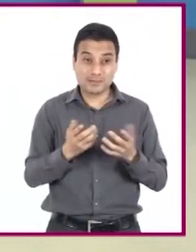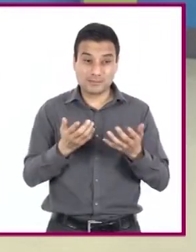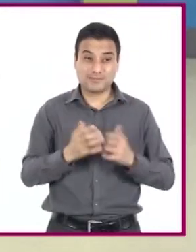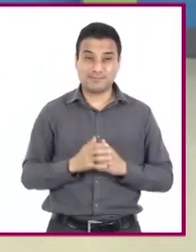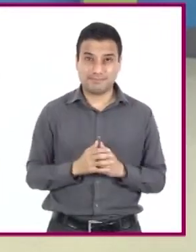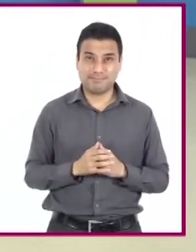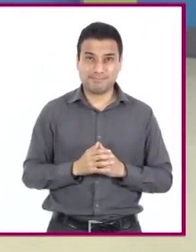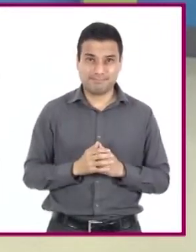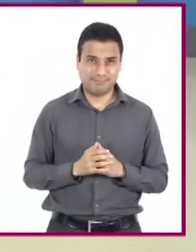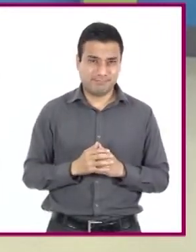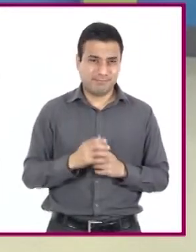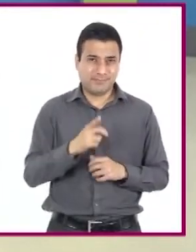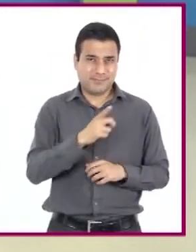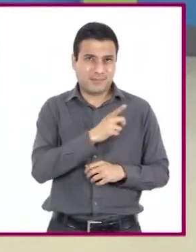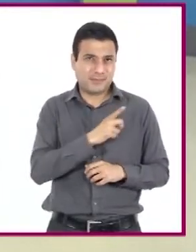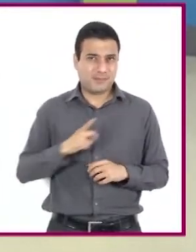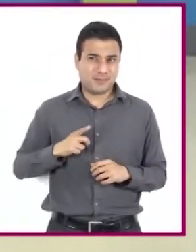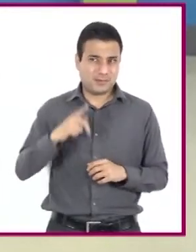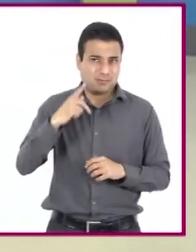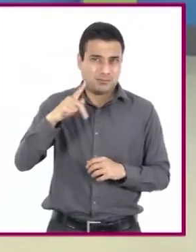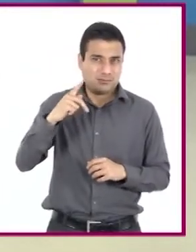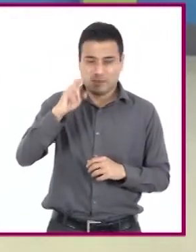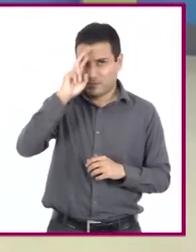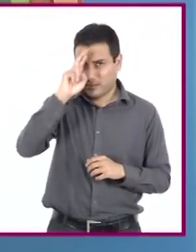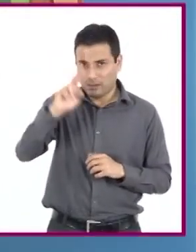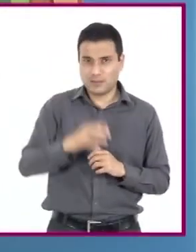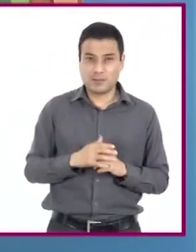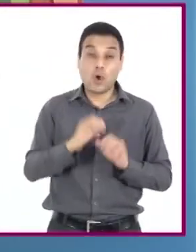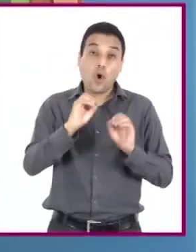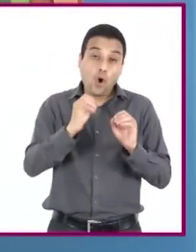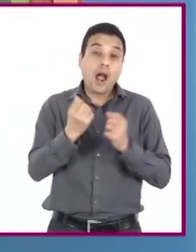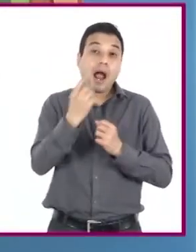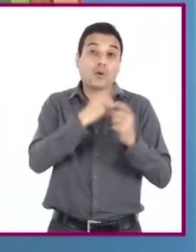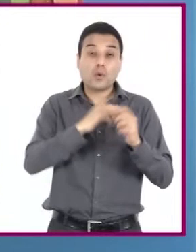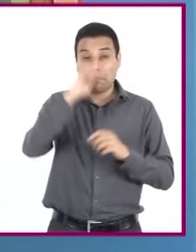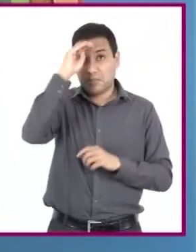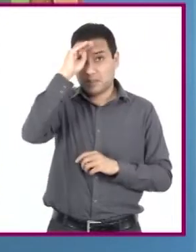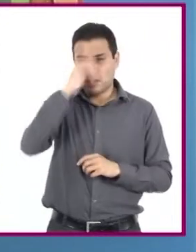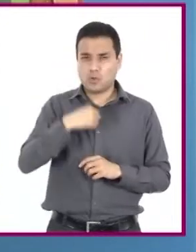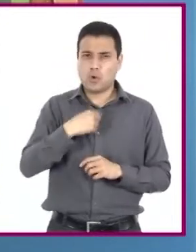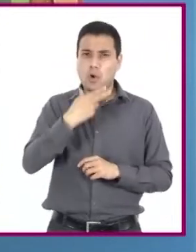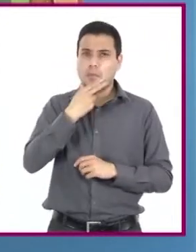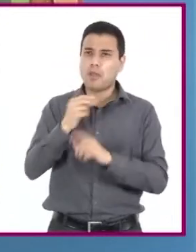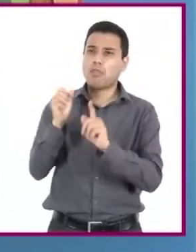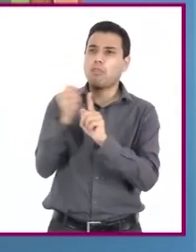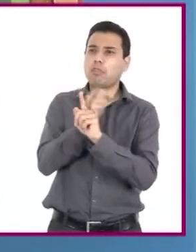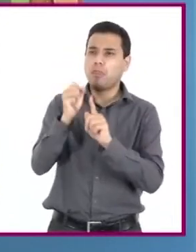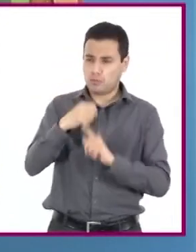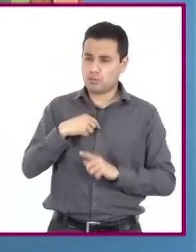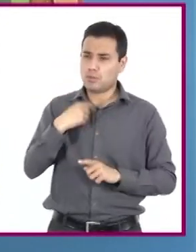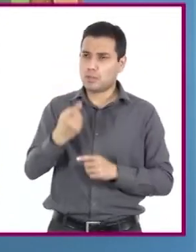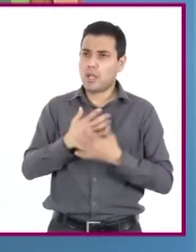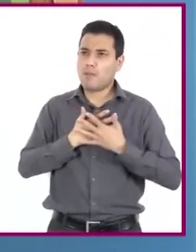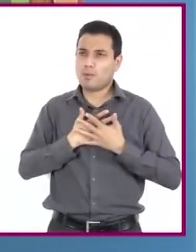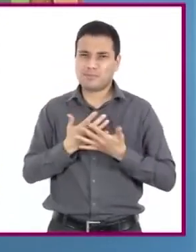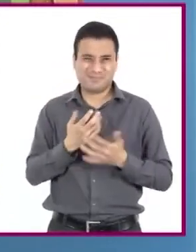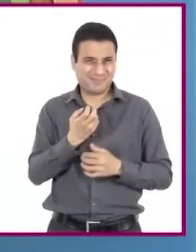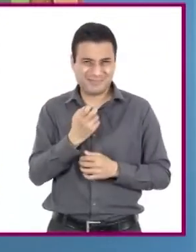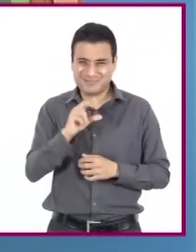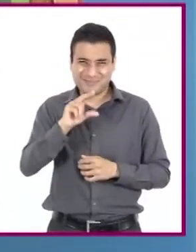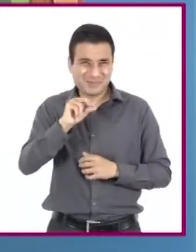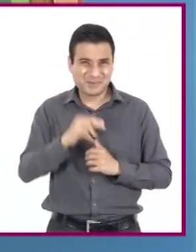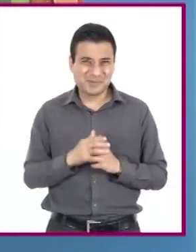amor no se recibe ni se ejerce violencia. Si todo lo anterior sucede en tiempo normal,